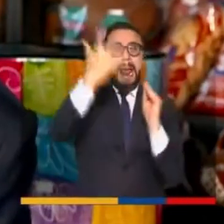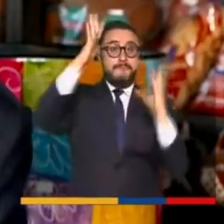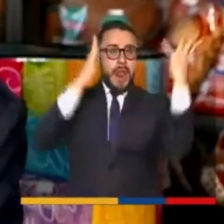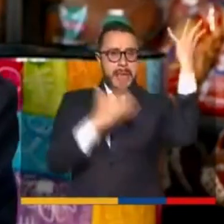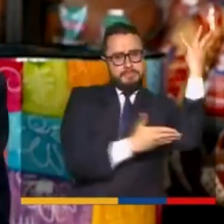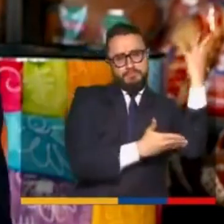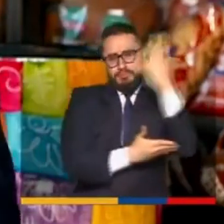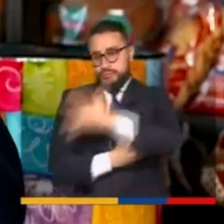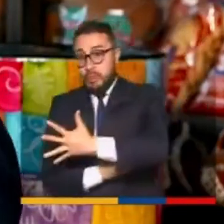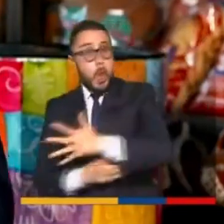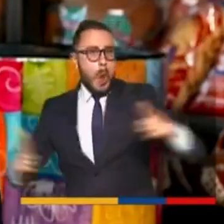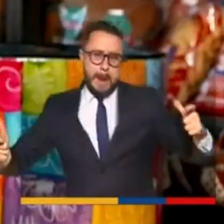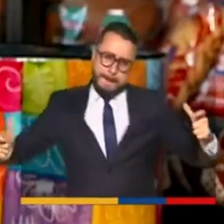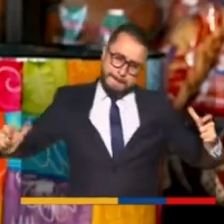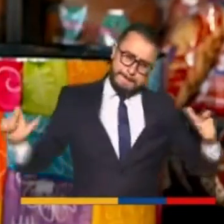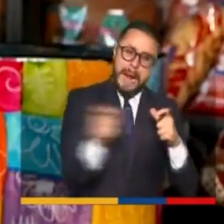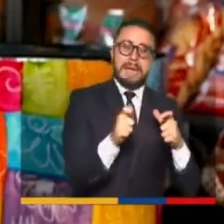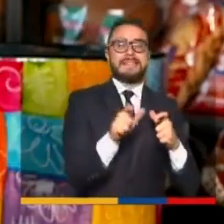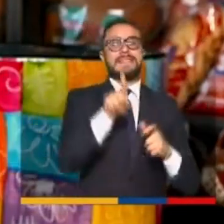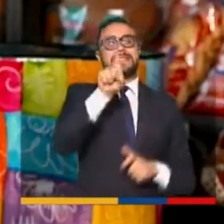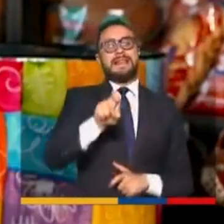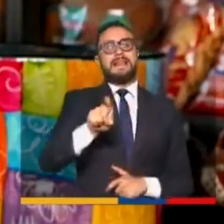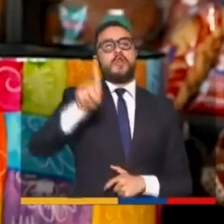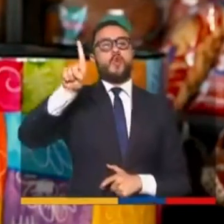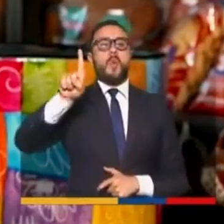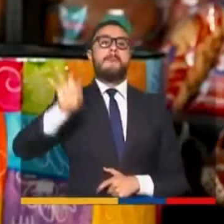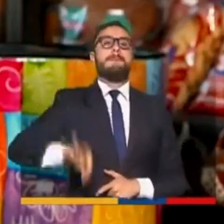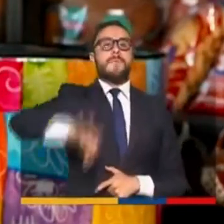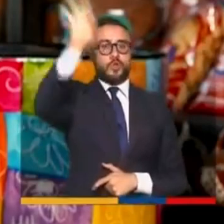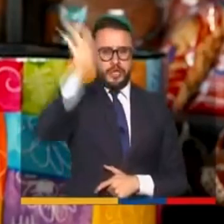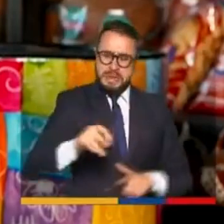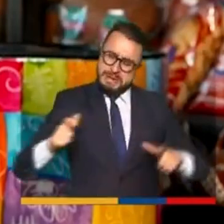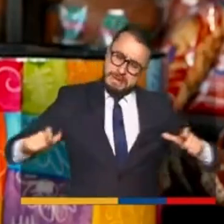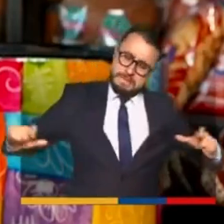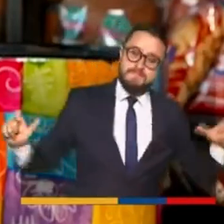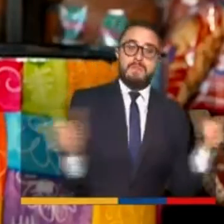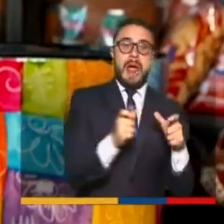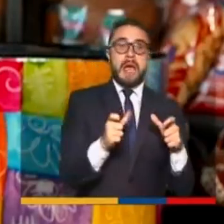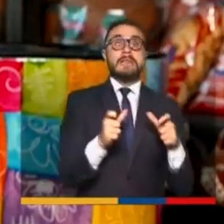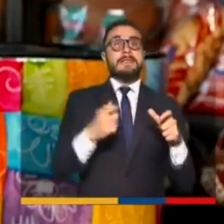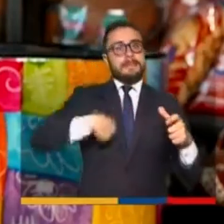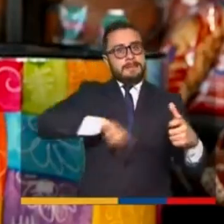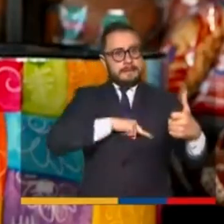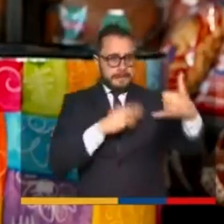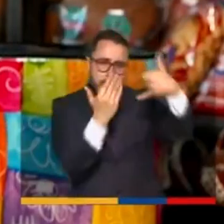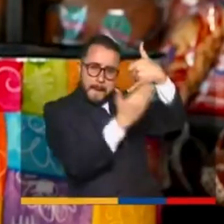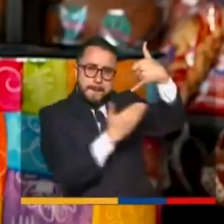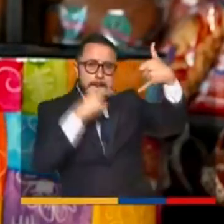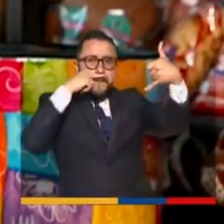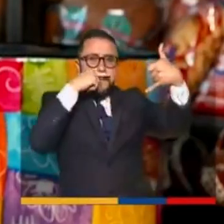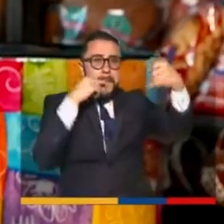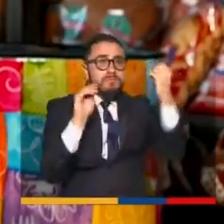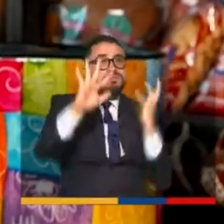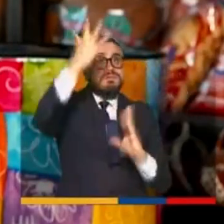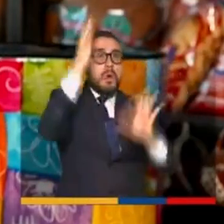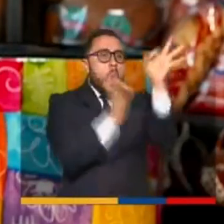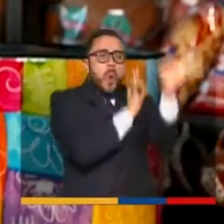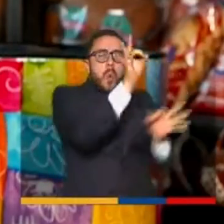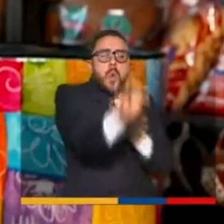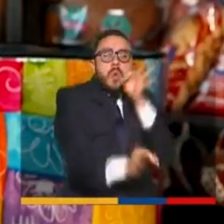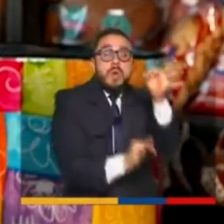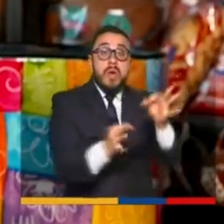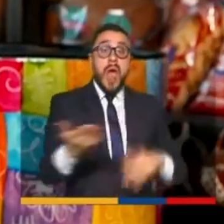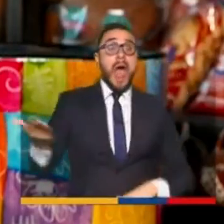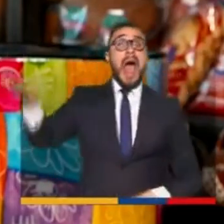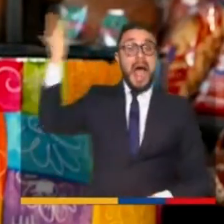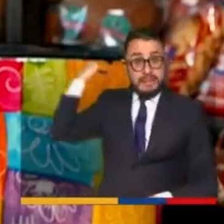deforestación en el 61%. Estamos cuidando el pulmón de la tierra luego de décadas en las que